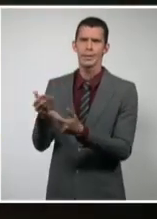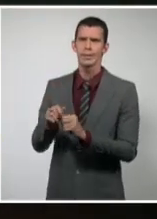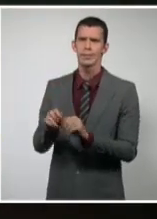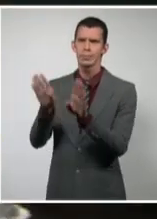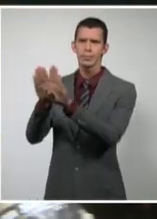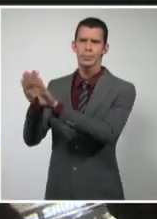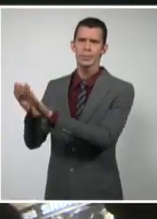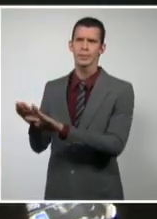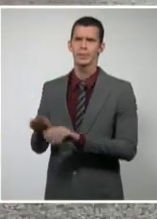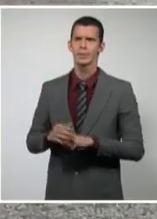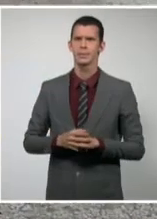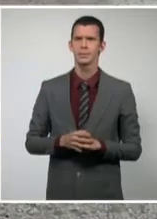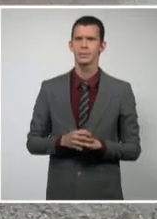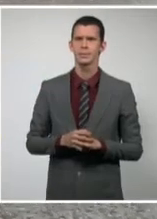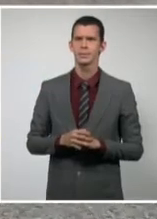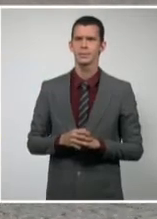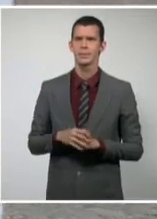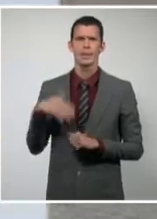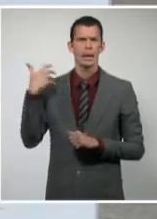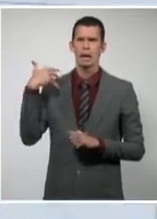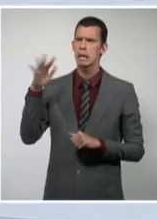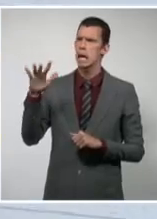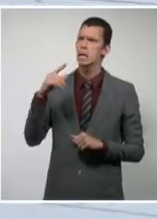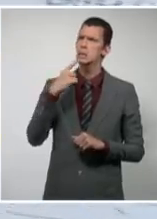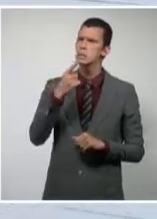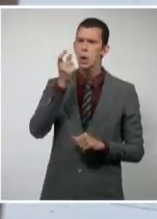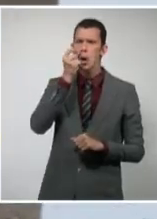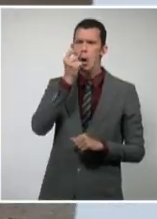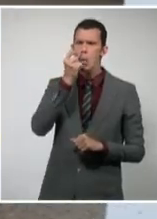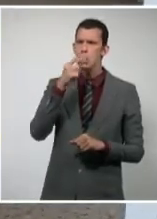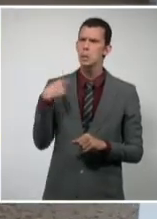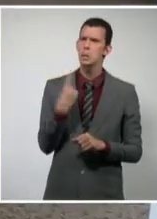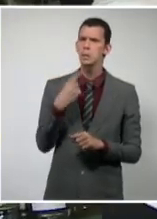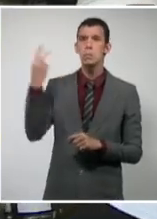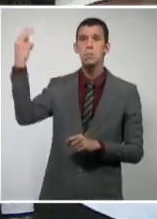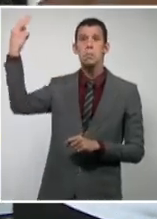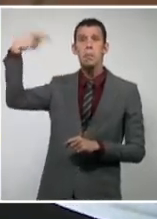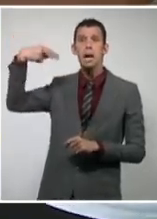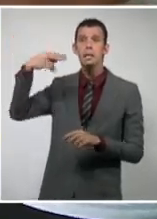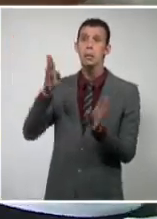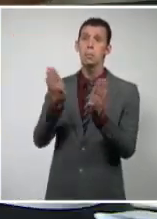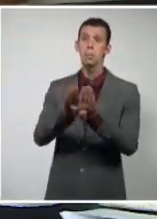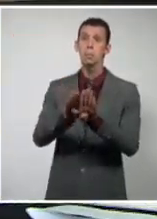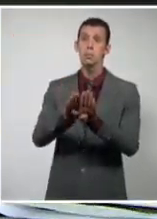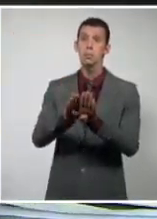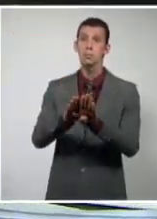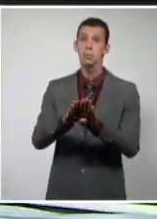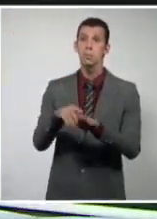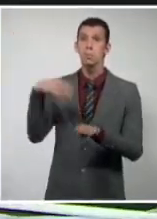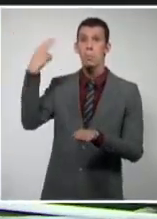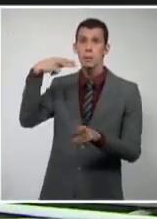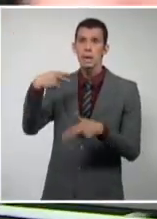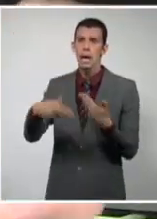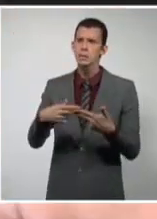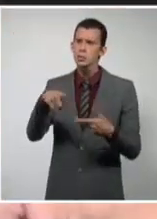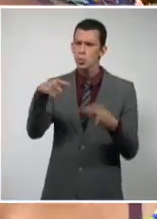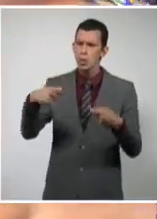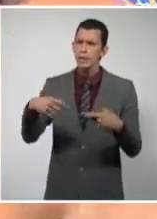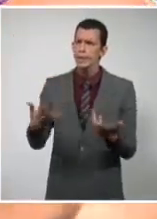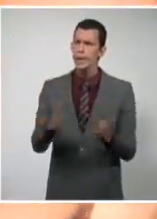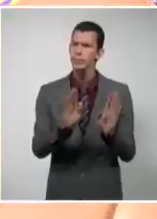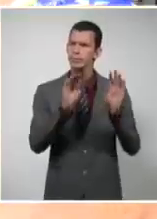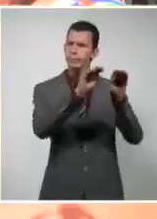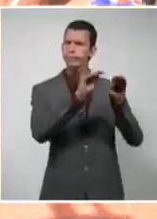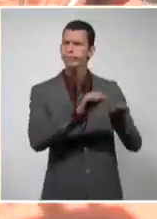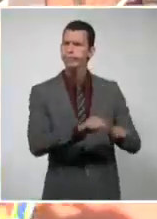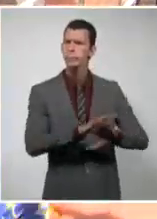rato. No es porque no haya producto, porque esto lo cogieron como un almacén. También hay establecimientos de otras cadenas o grupos comerciales